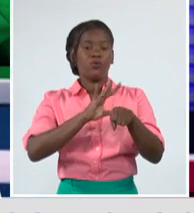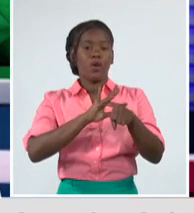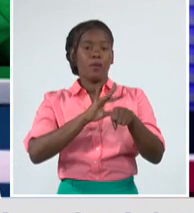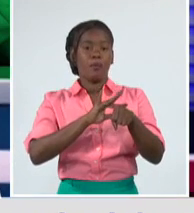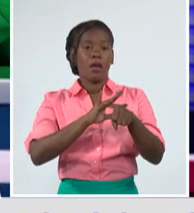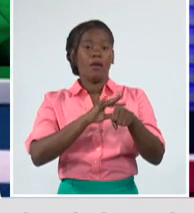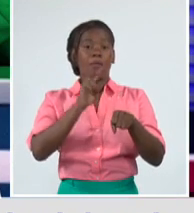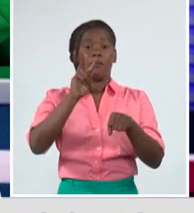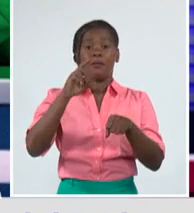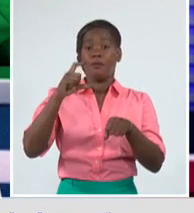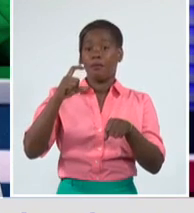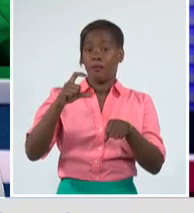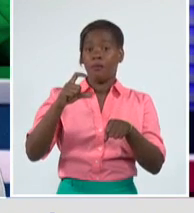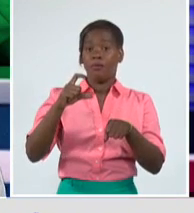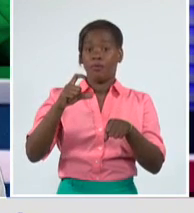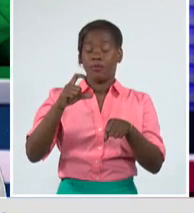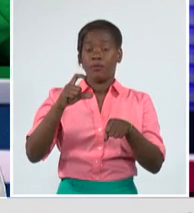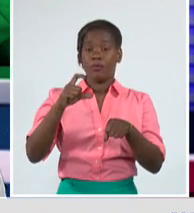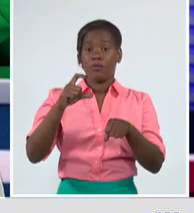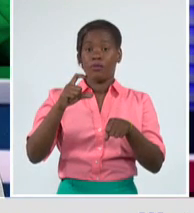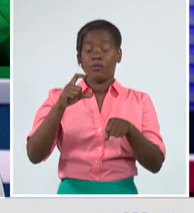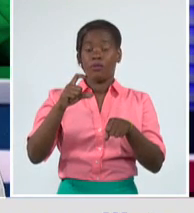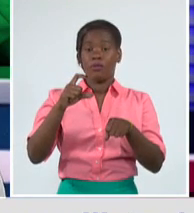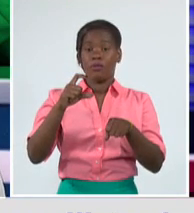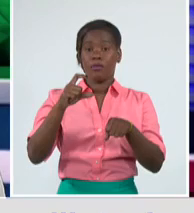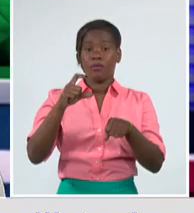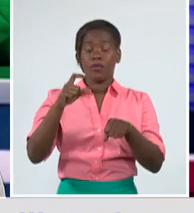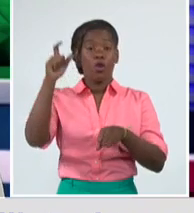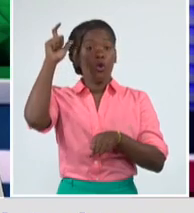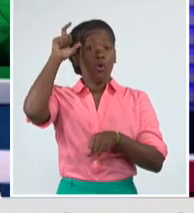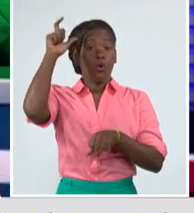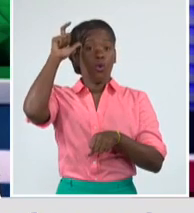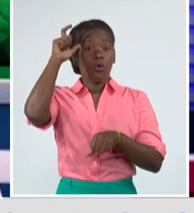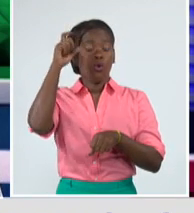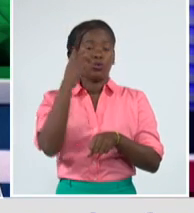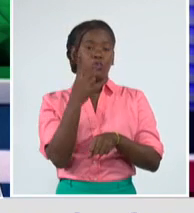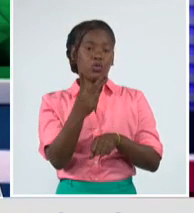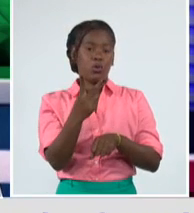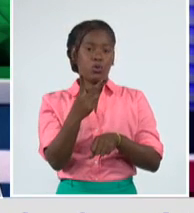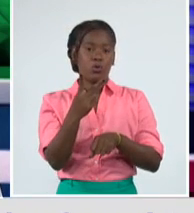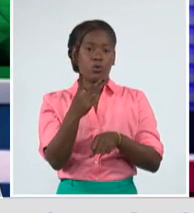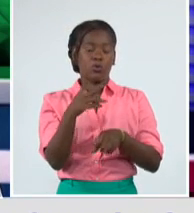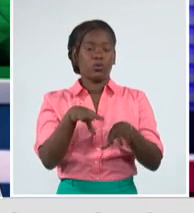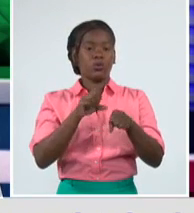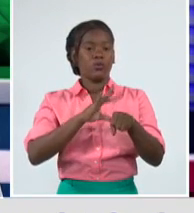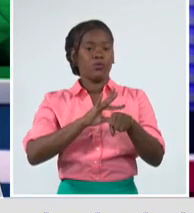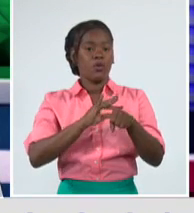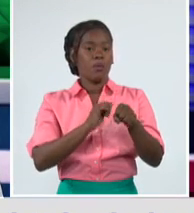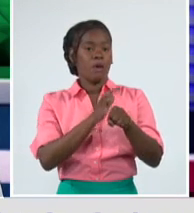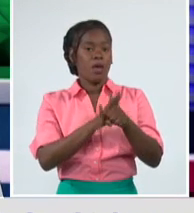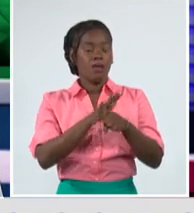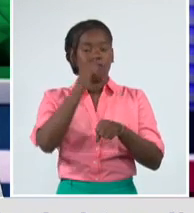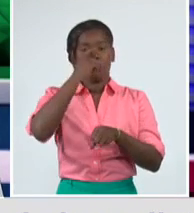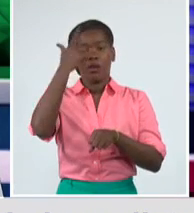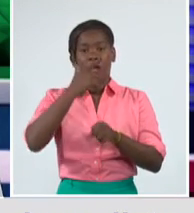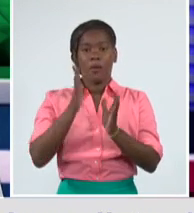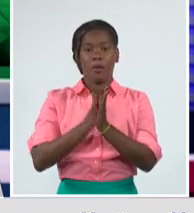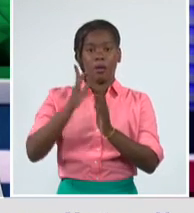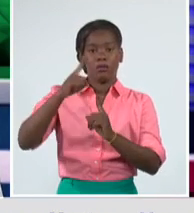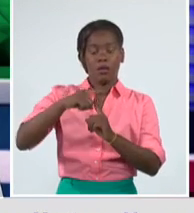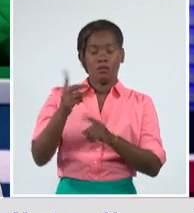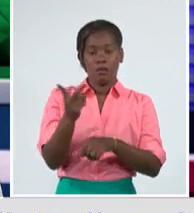como consecuencia de la transmisión autóctona en Ciego de Ávila y en Matanzas. Autóctonos